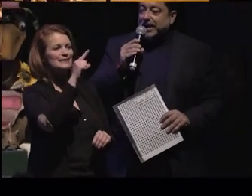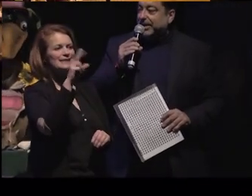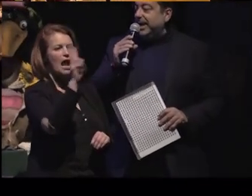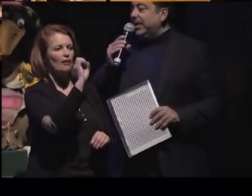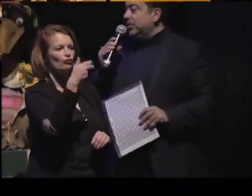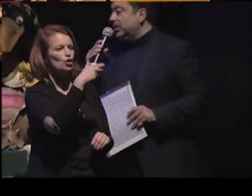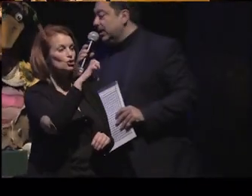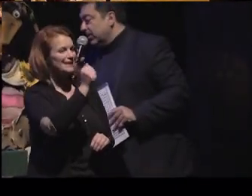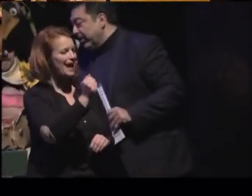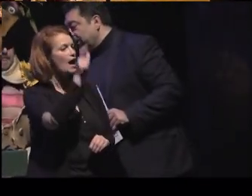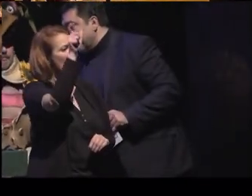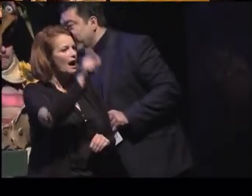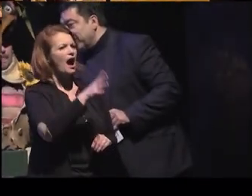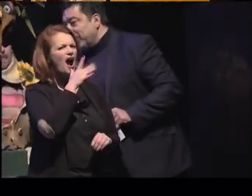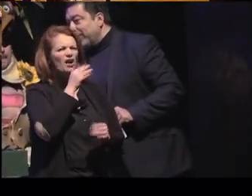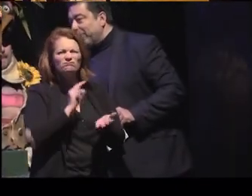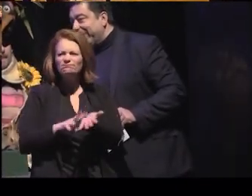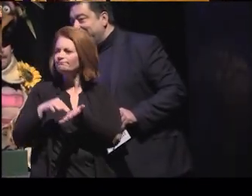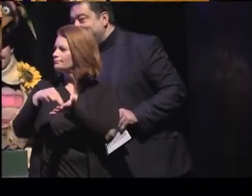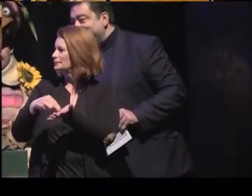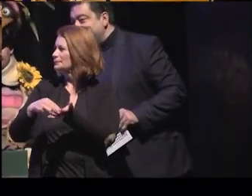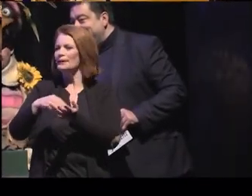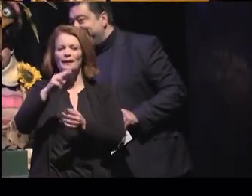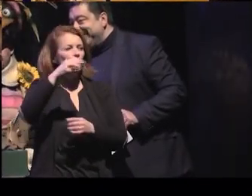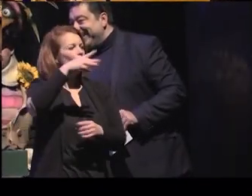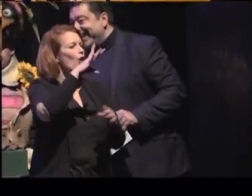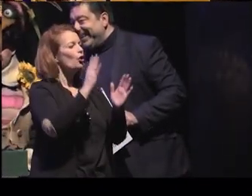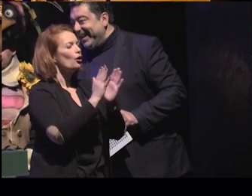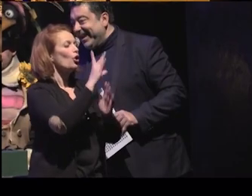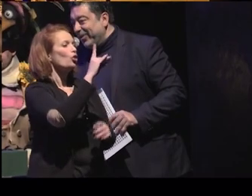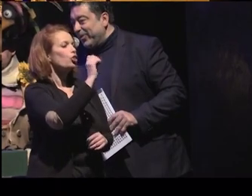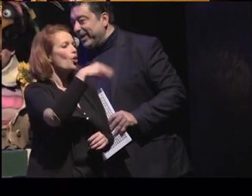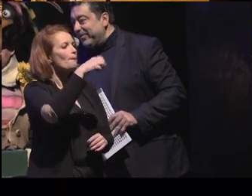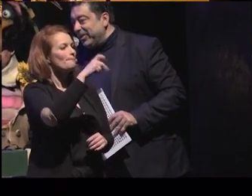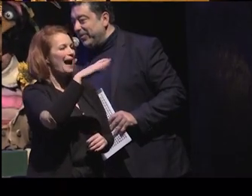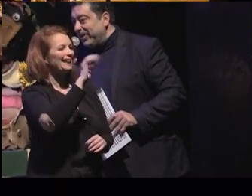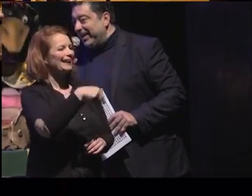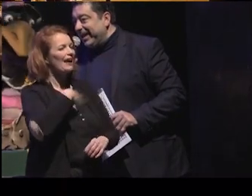suba al escenario, todavía nos queda un poquito de hueco por aquí, don Martín Vila, el